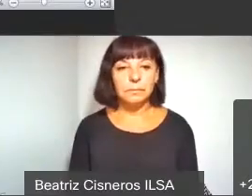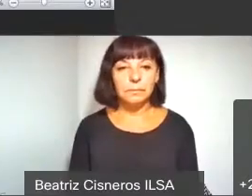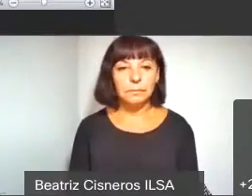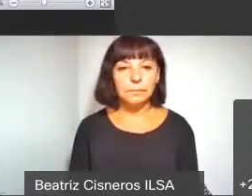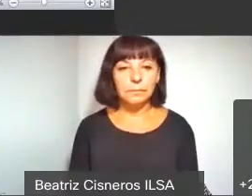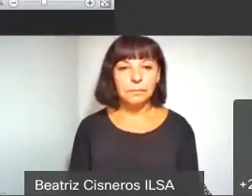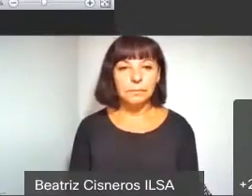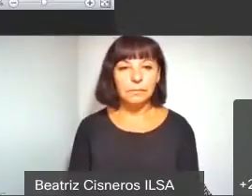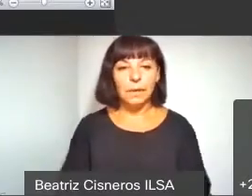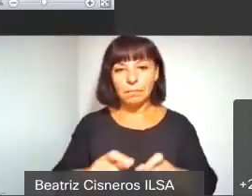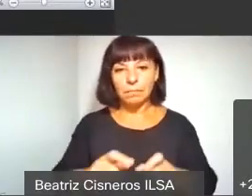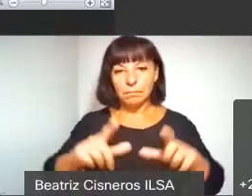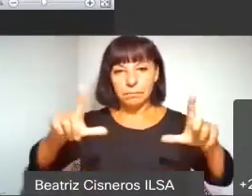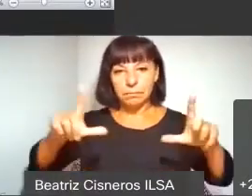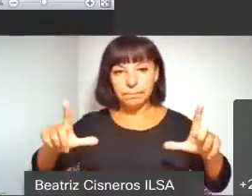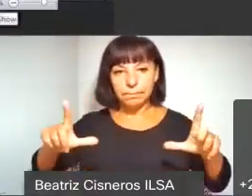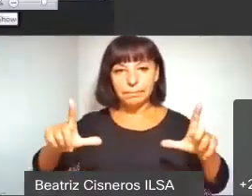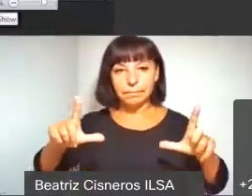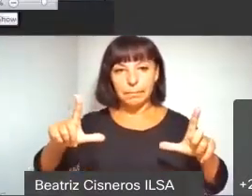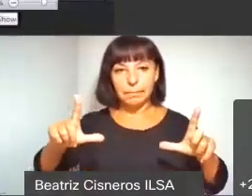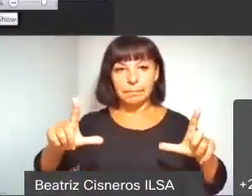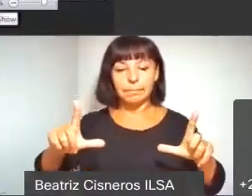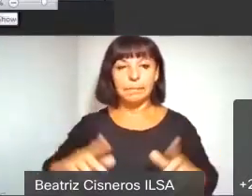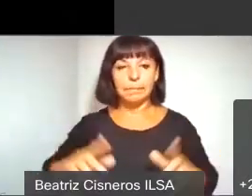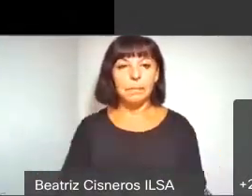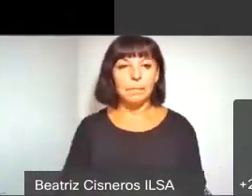amplificar la presentación.